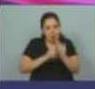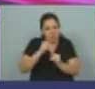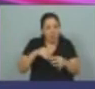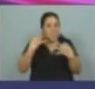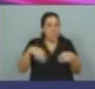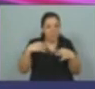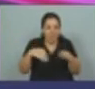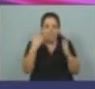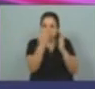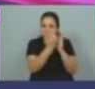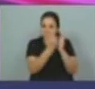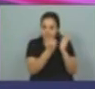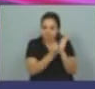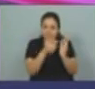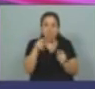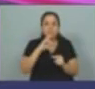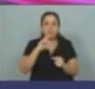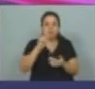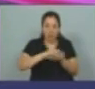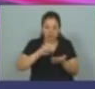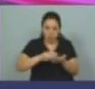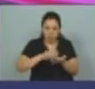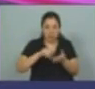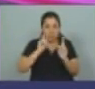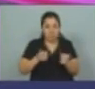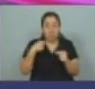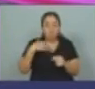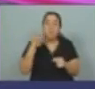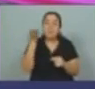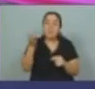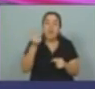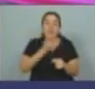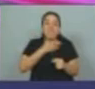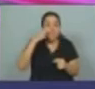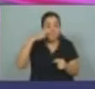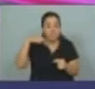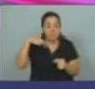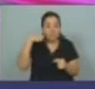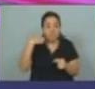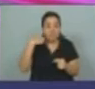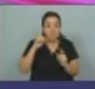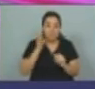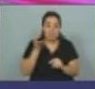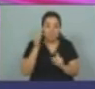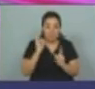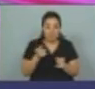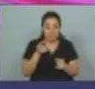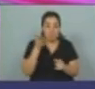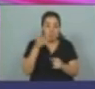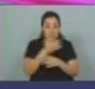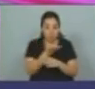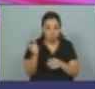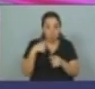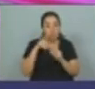con número de juzgado, todo para que tomes nota. Y le tengo que hacer un pedido a la AFIP público además. Pero sí con mis hijas. Mis hijas sintieron